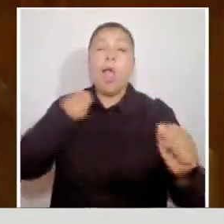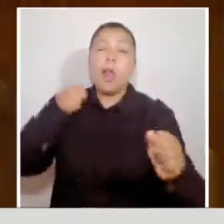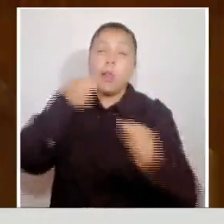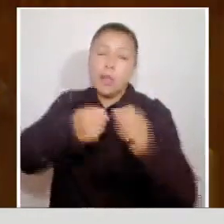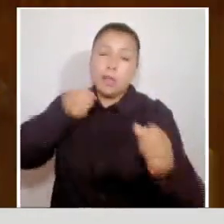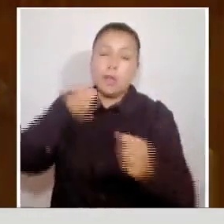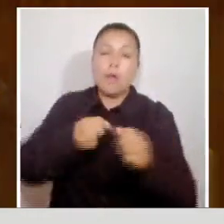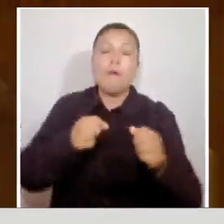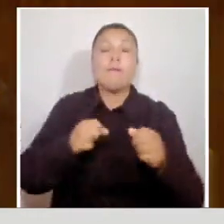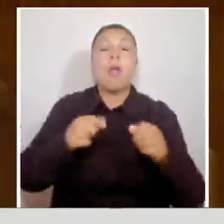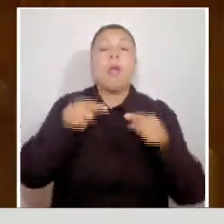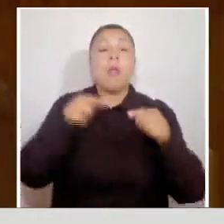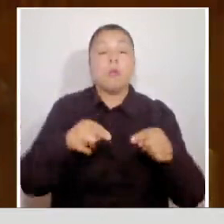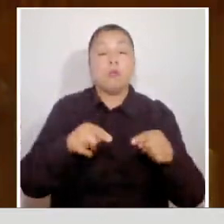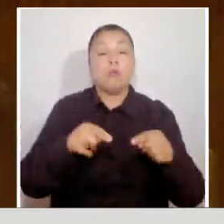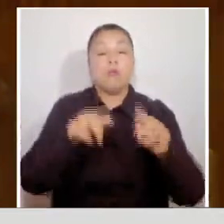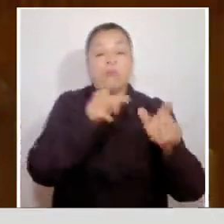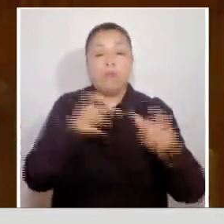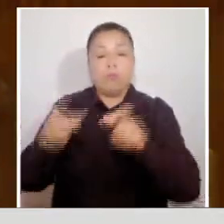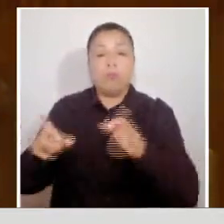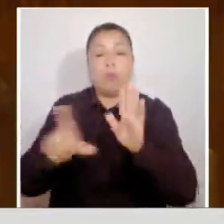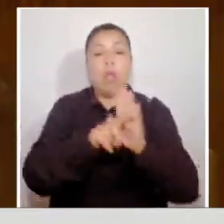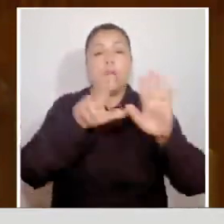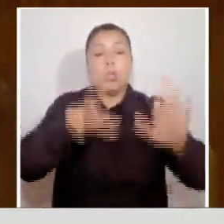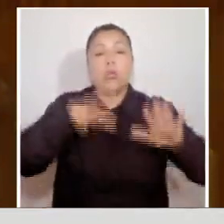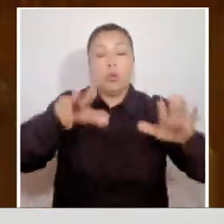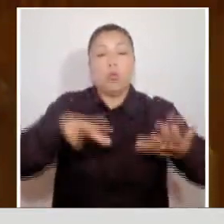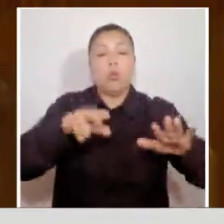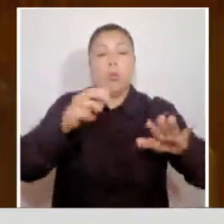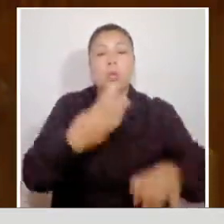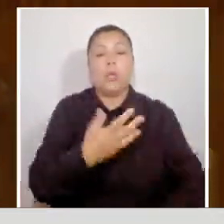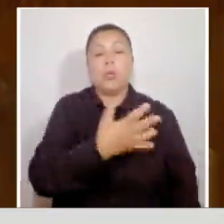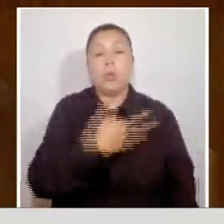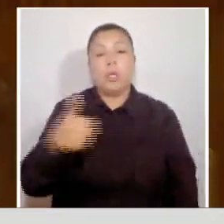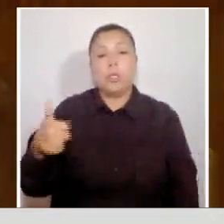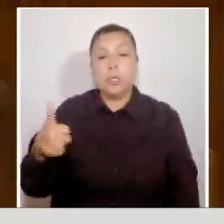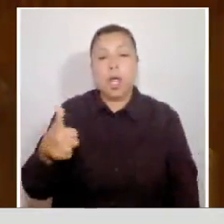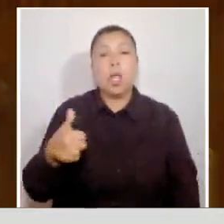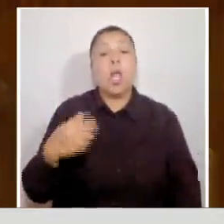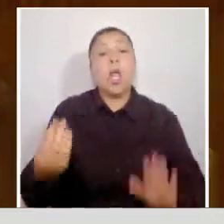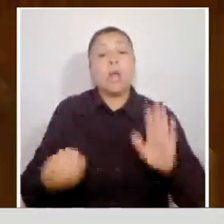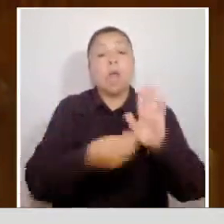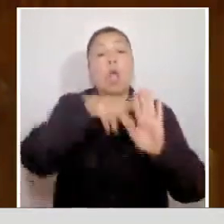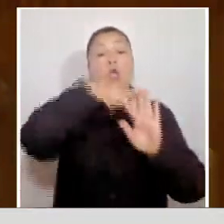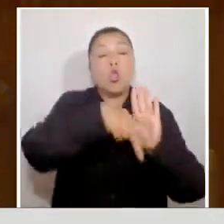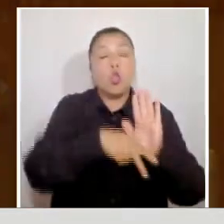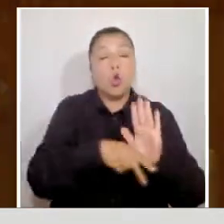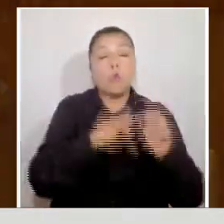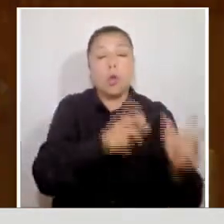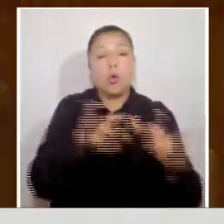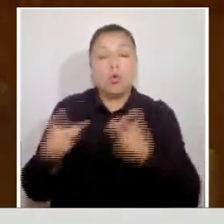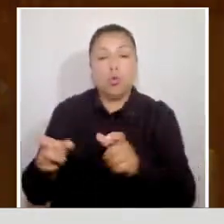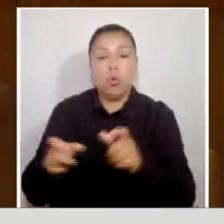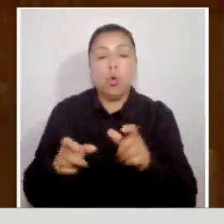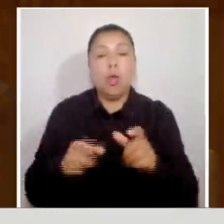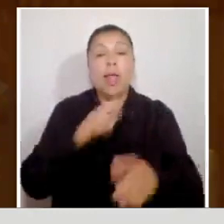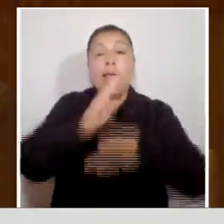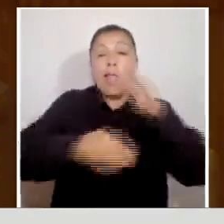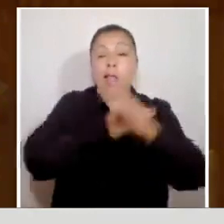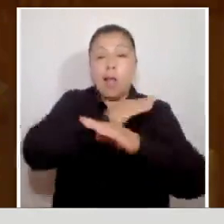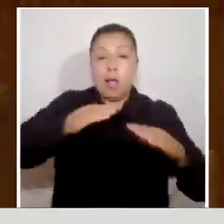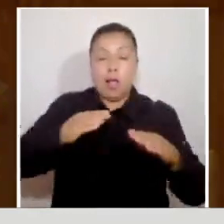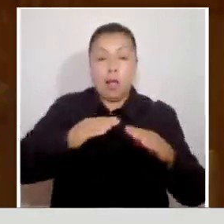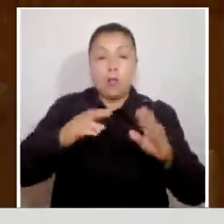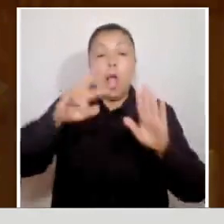regulan por medio de la ley 18,356 que establece normas sobre control de las artes marciales y su reglamento